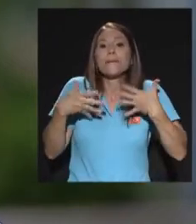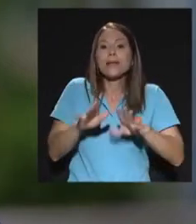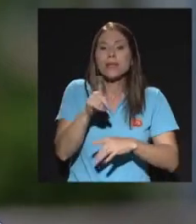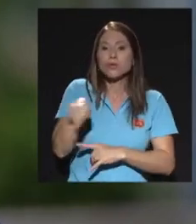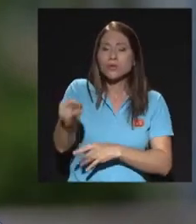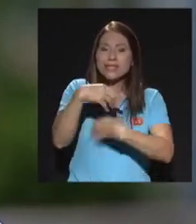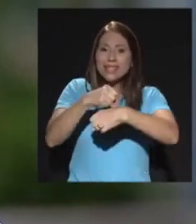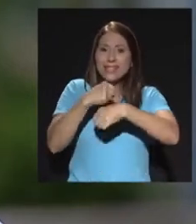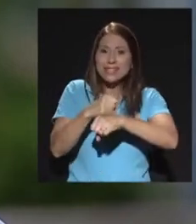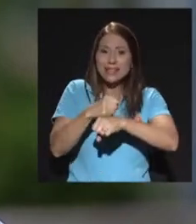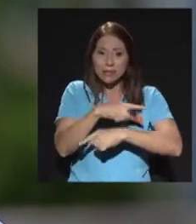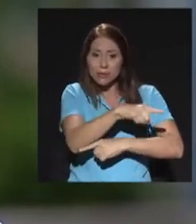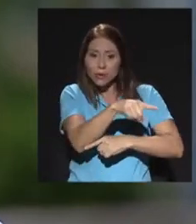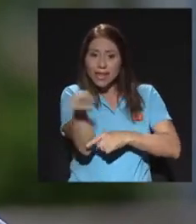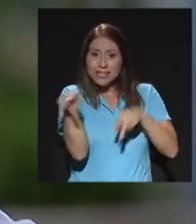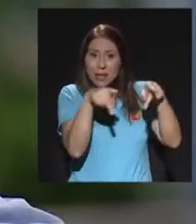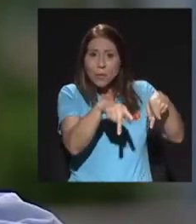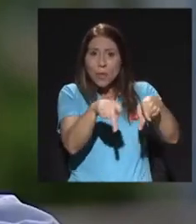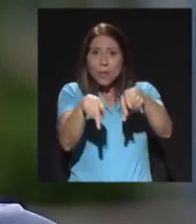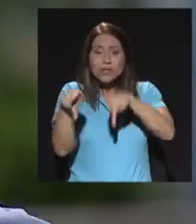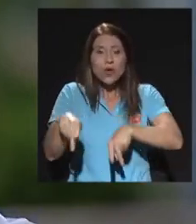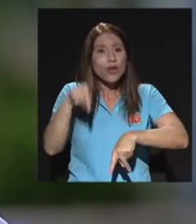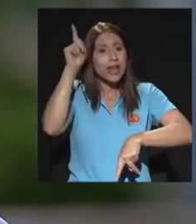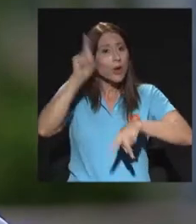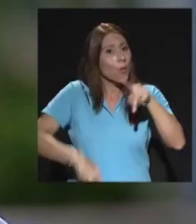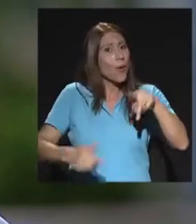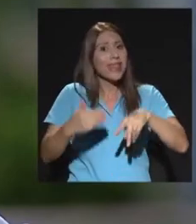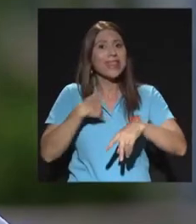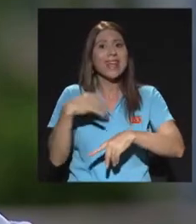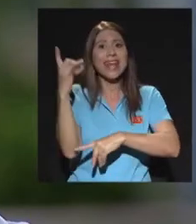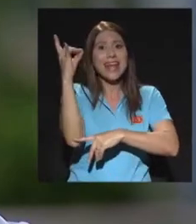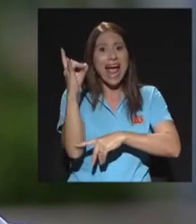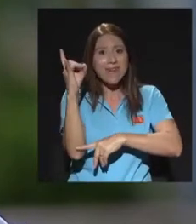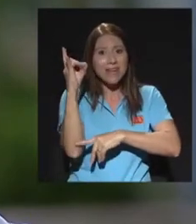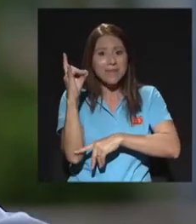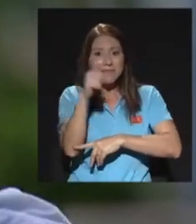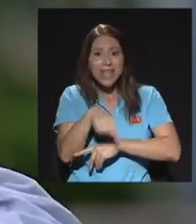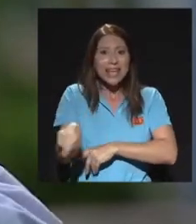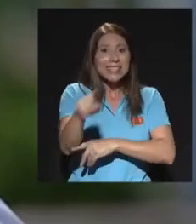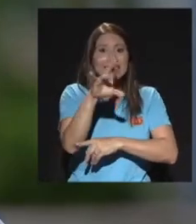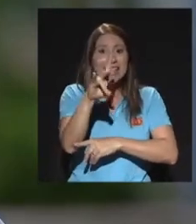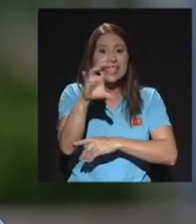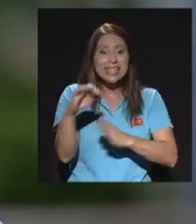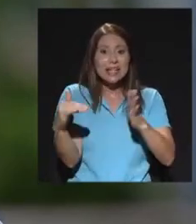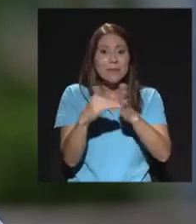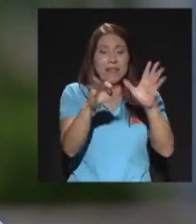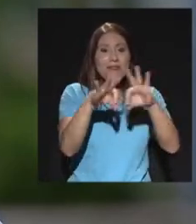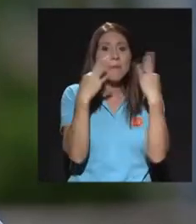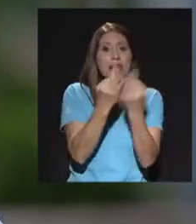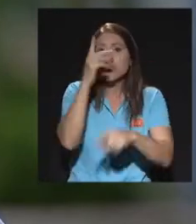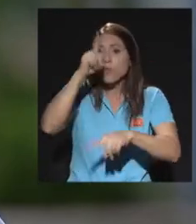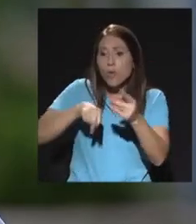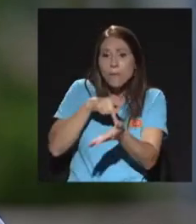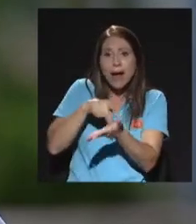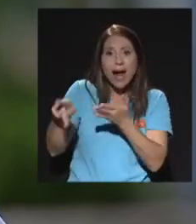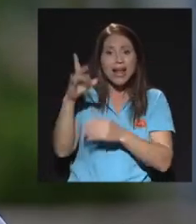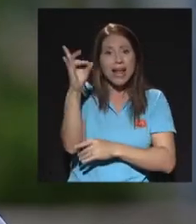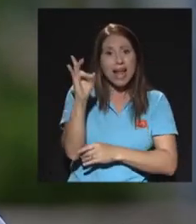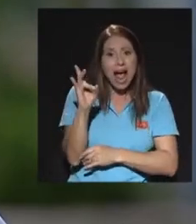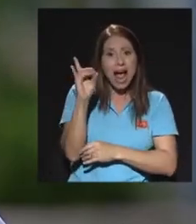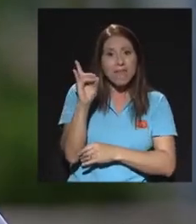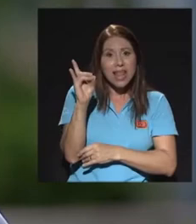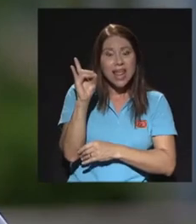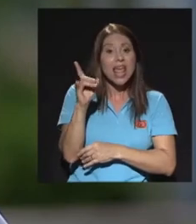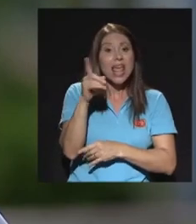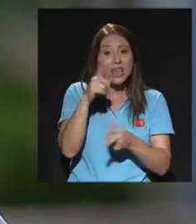dejando a esa población que no puede tener cable, esas 700 mil familias que no pueden pagar por una televisión por cable, están dejando sin la